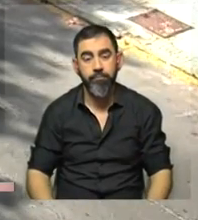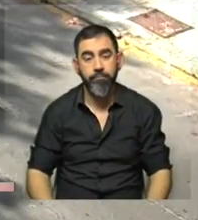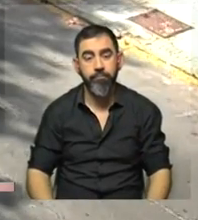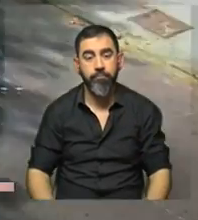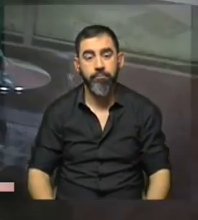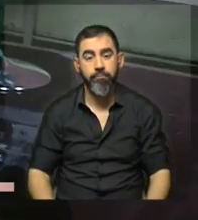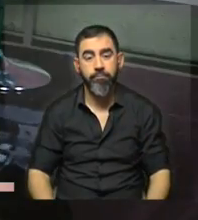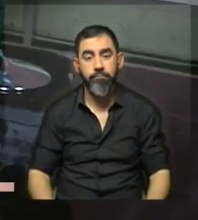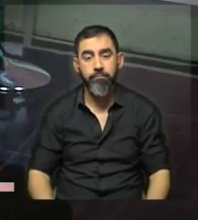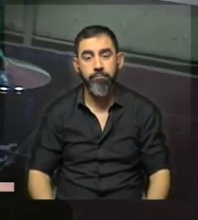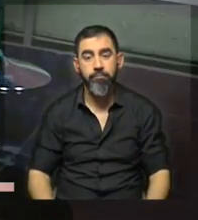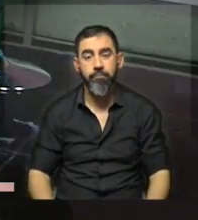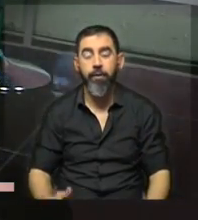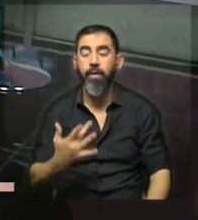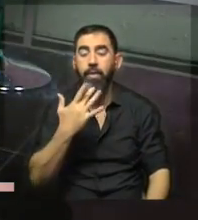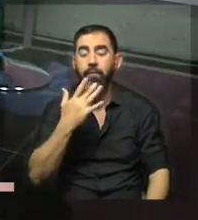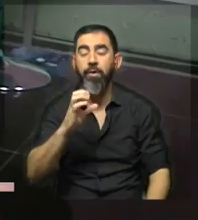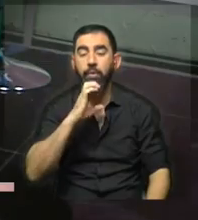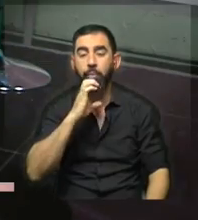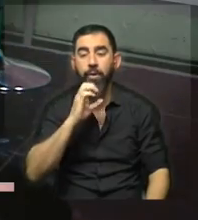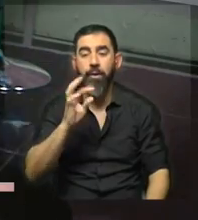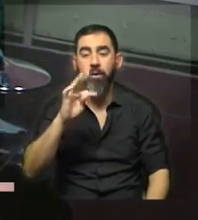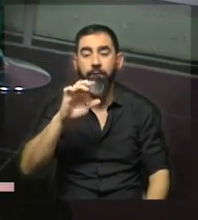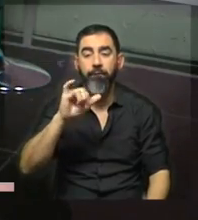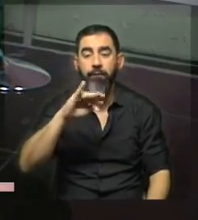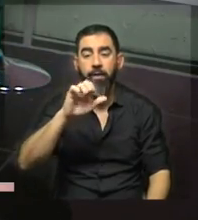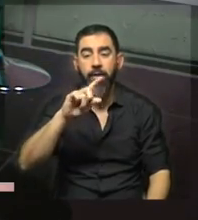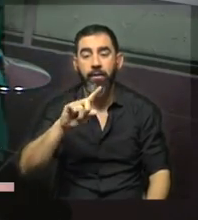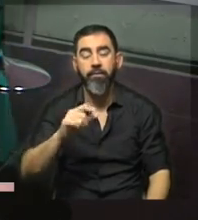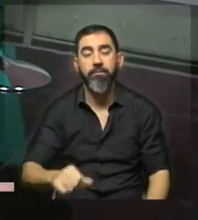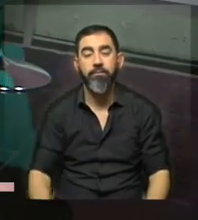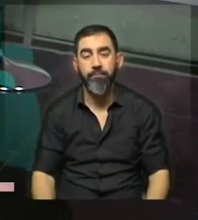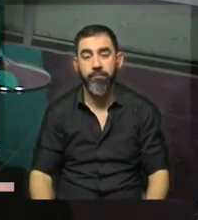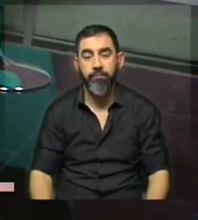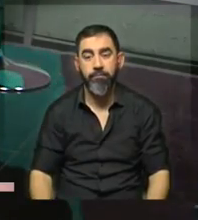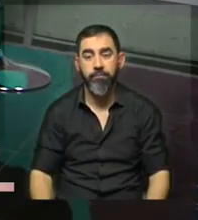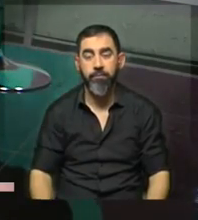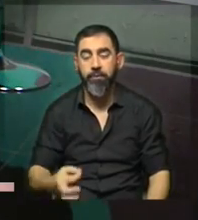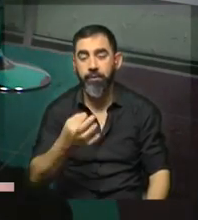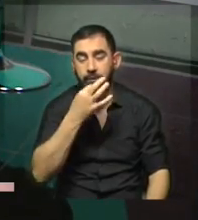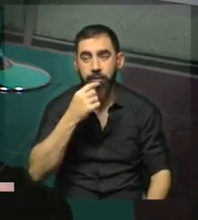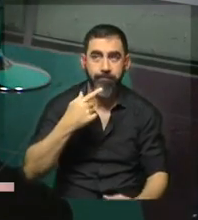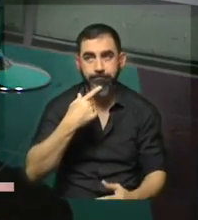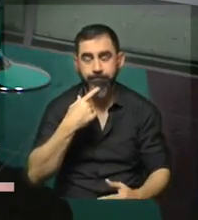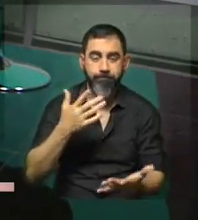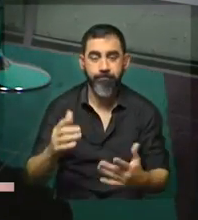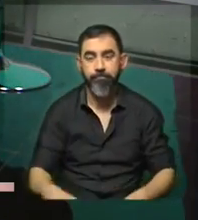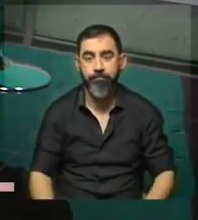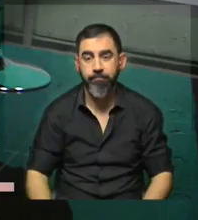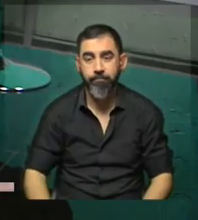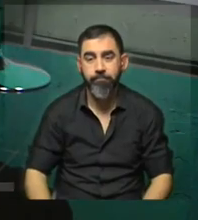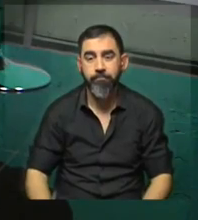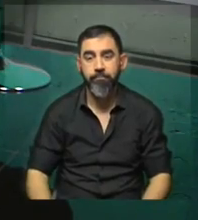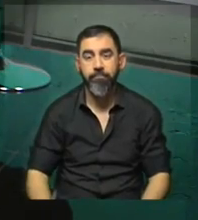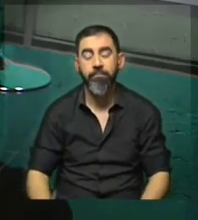Te iba a decir que divina, que toda divina comedia es de Tenfield, pero como vos sos de la voz embajada, es un chiste polémico, ¿no? Qué momento. Qué momento. Bueno. Es